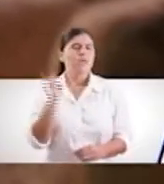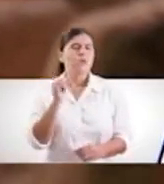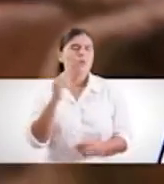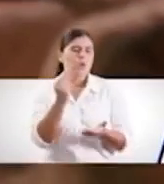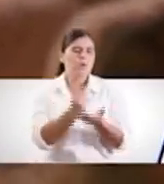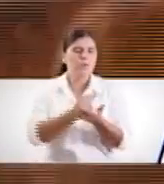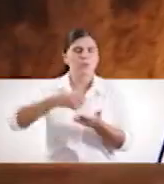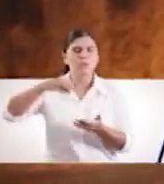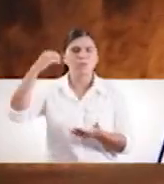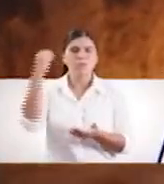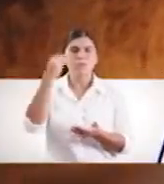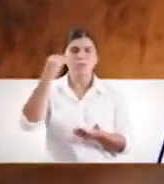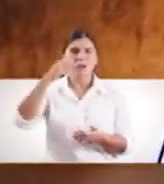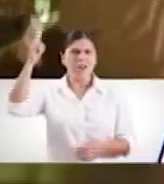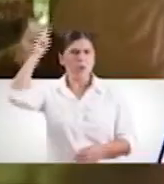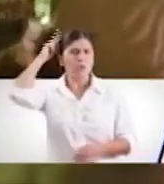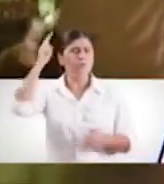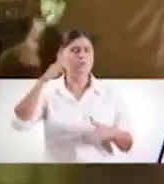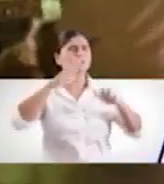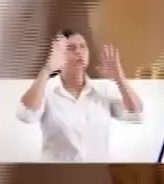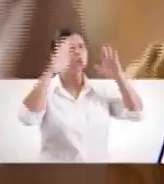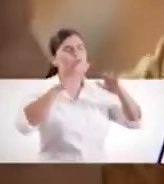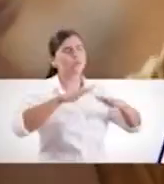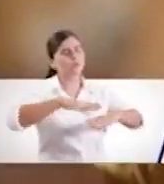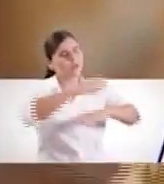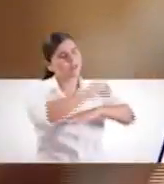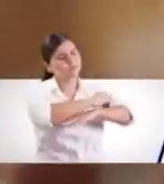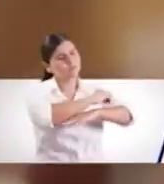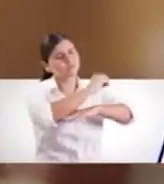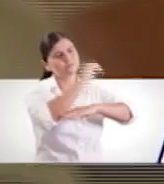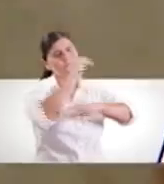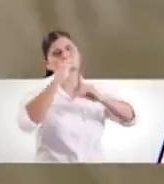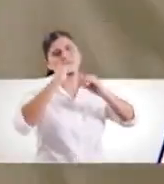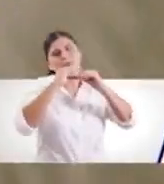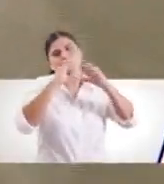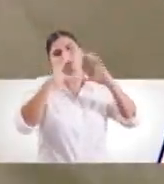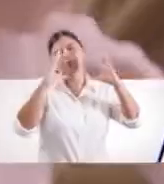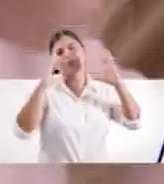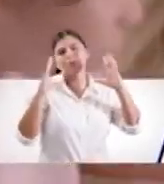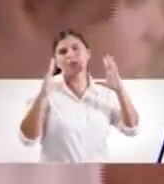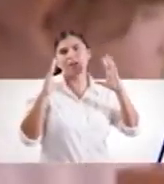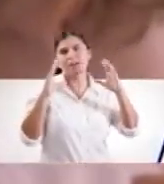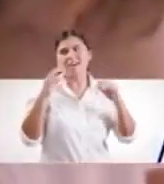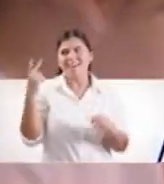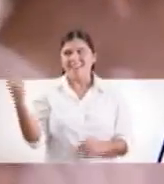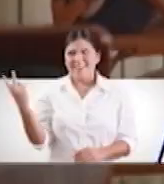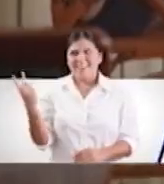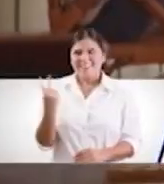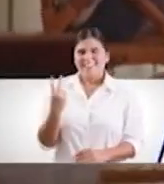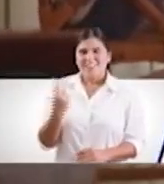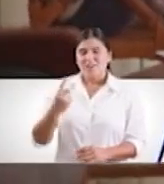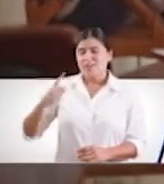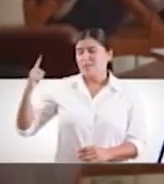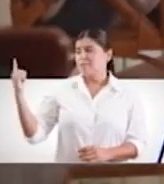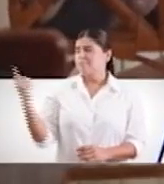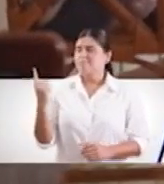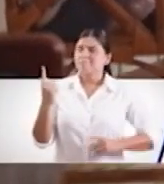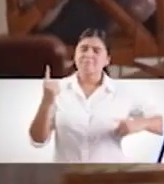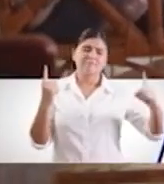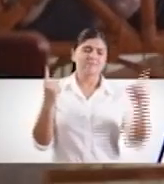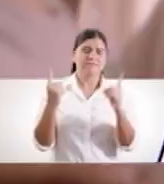perlita gata que adoraban los indios al nacer la luz del alba. Sonó luego el latido de